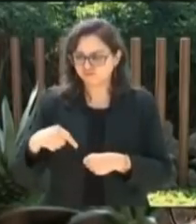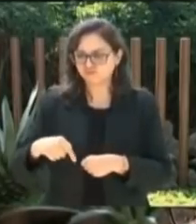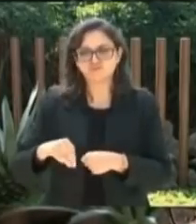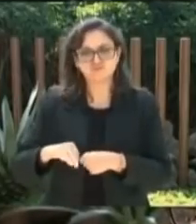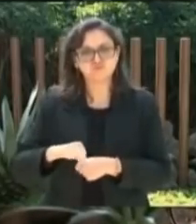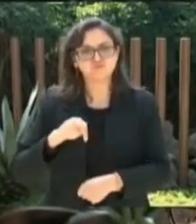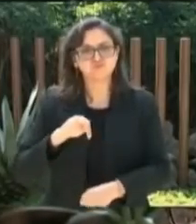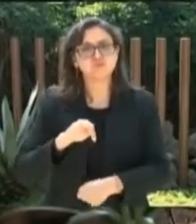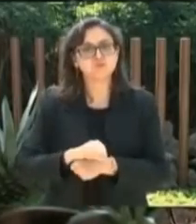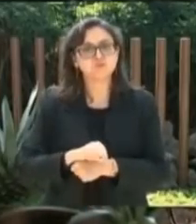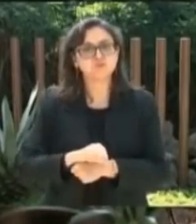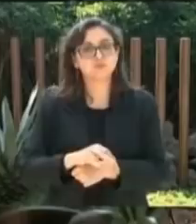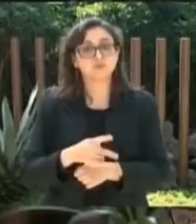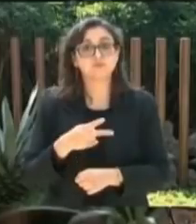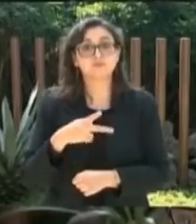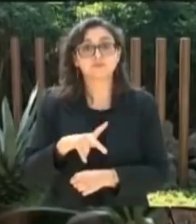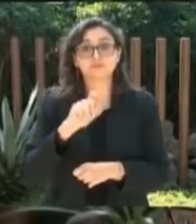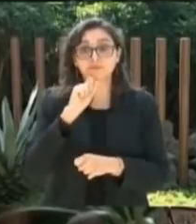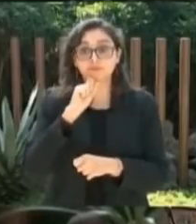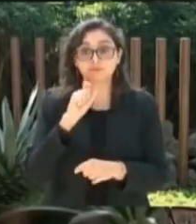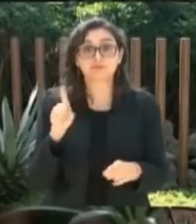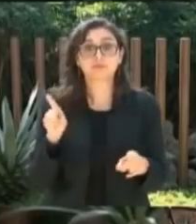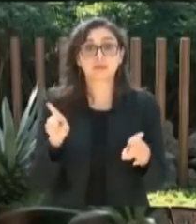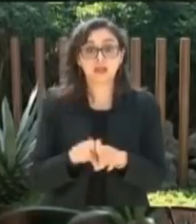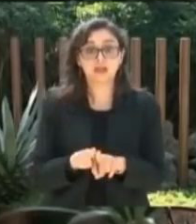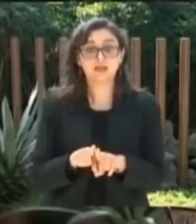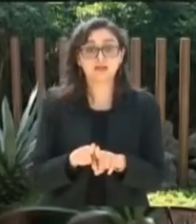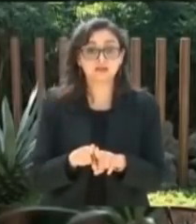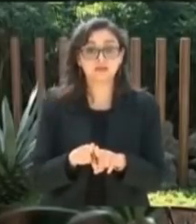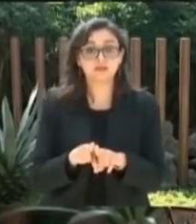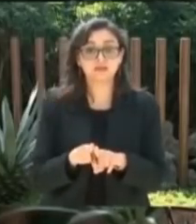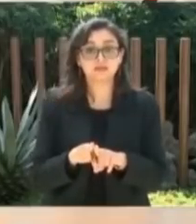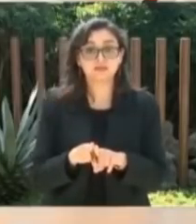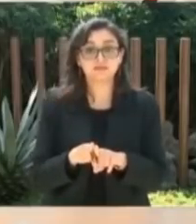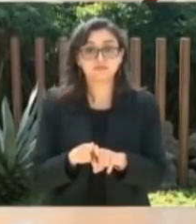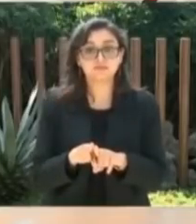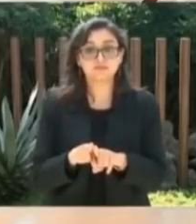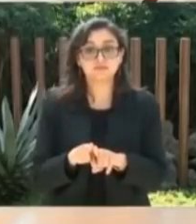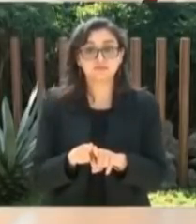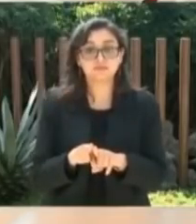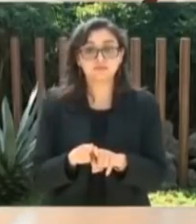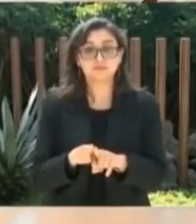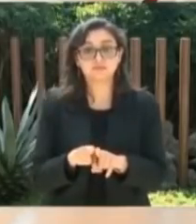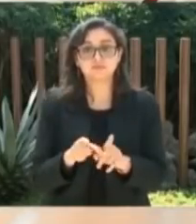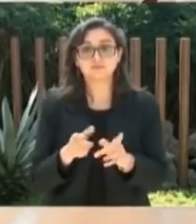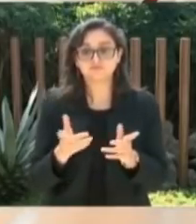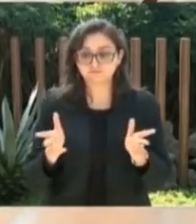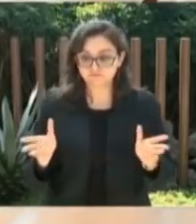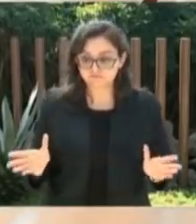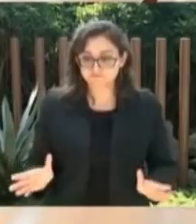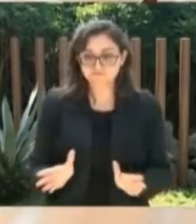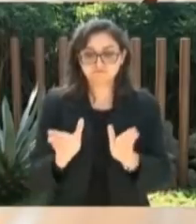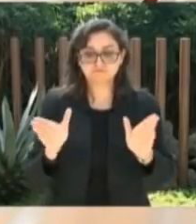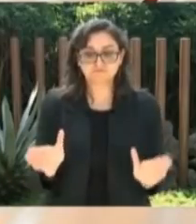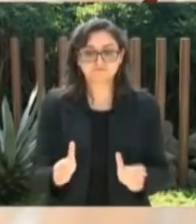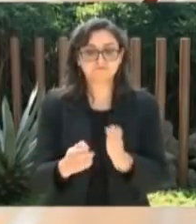Pero también tuvo que ver con el fomento a la